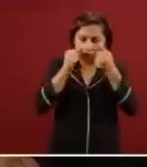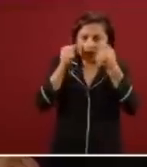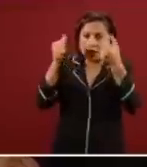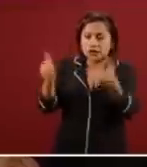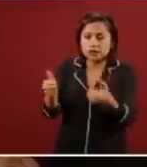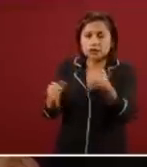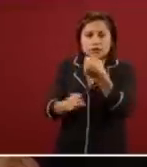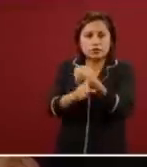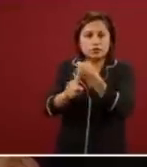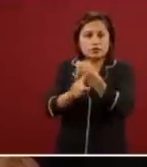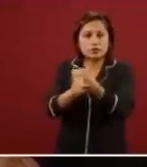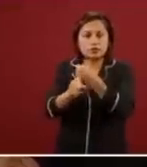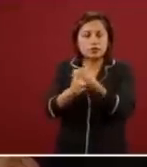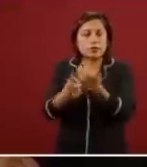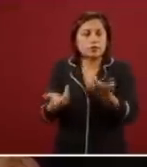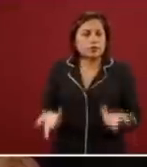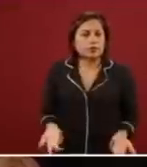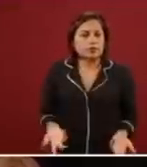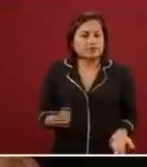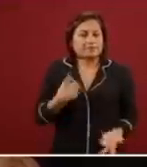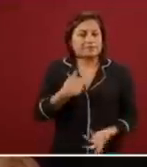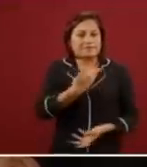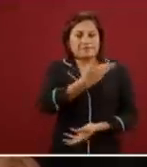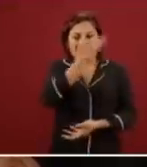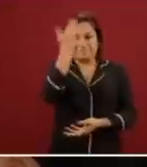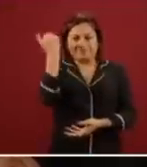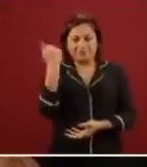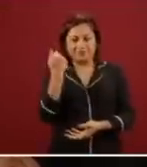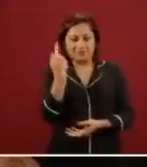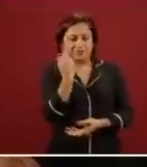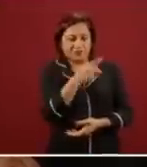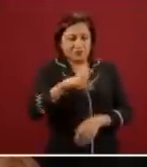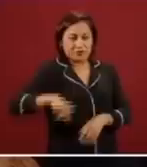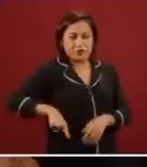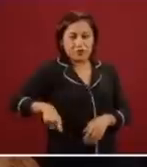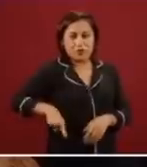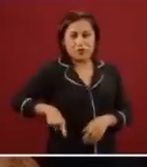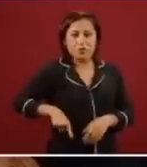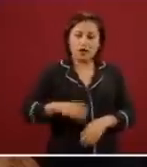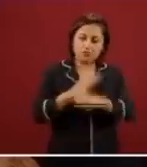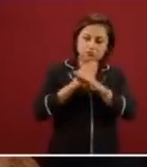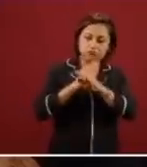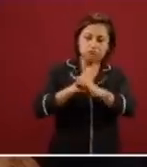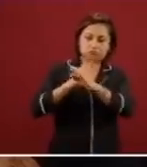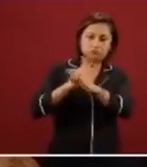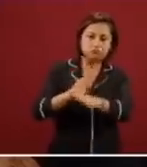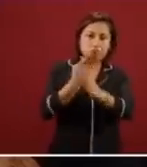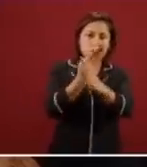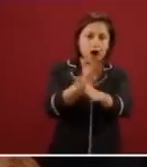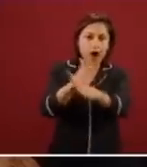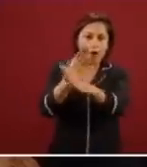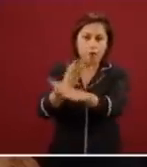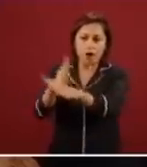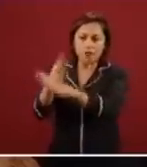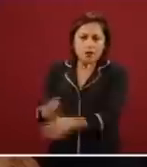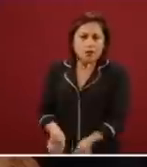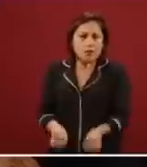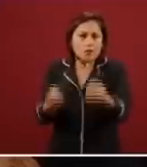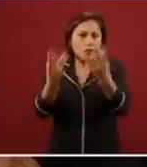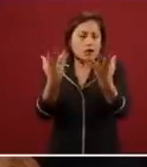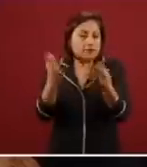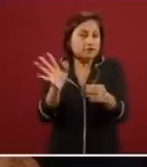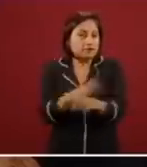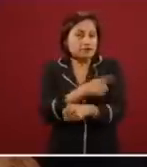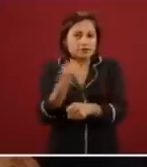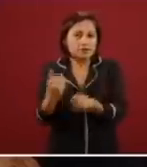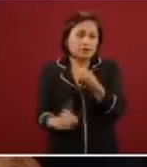no sé cuántas cuentas pueda estar bloqueando este año el gobierno, congelando, etcétera? Es tan grande el problema